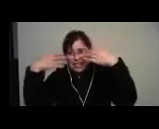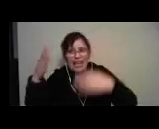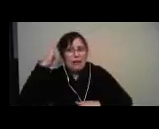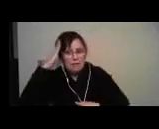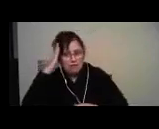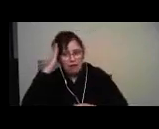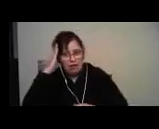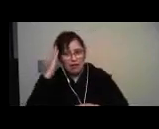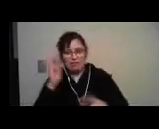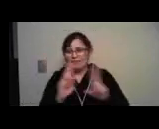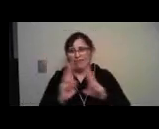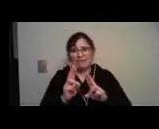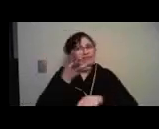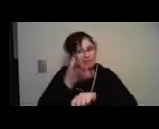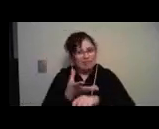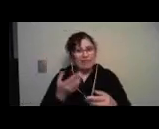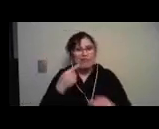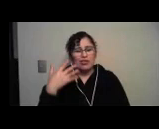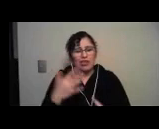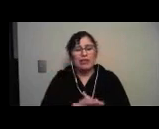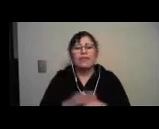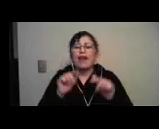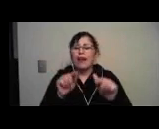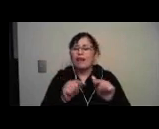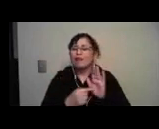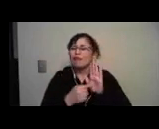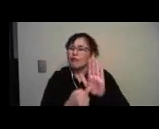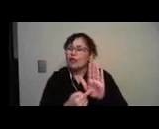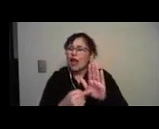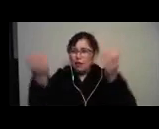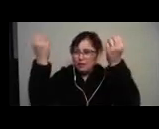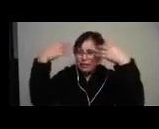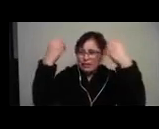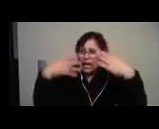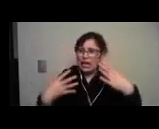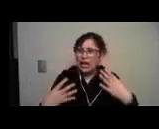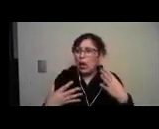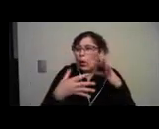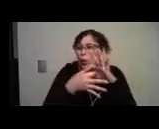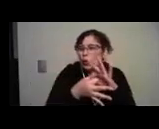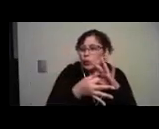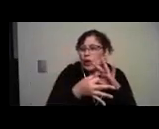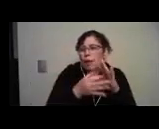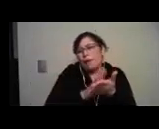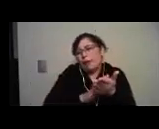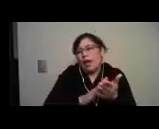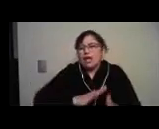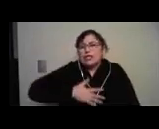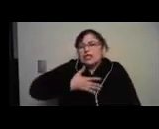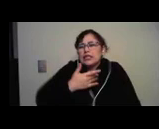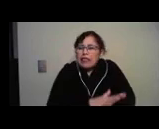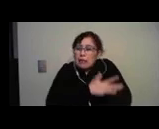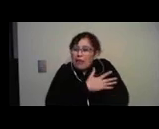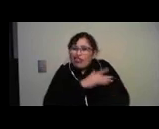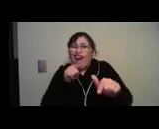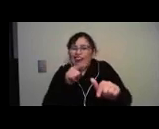fondo viene a representar un poco que el aprendizaje, cuando está mucho más asociado a un componente emocional,